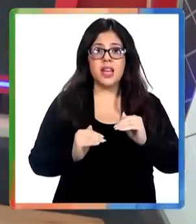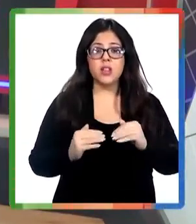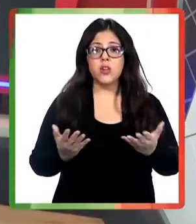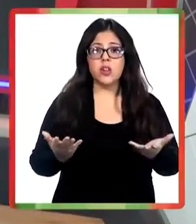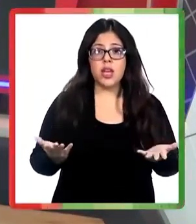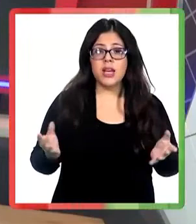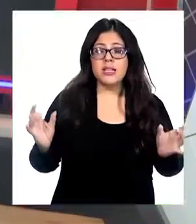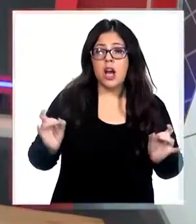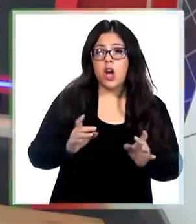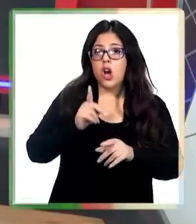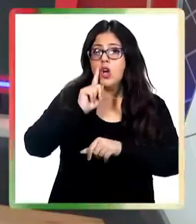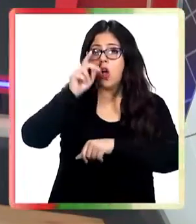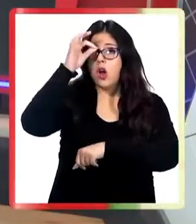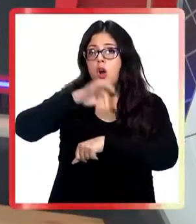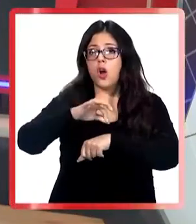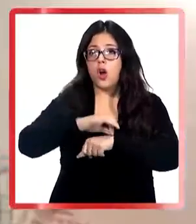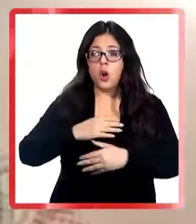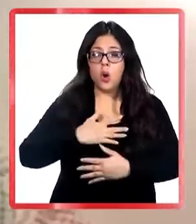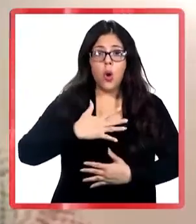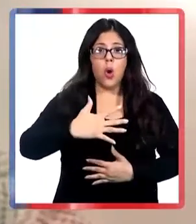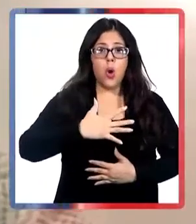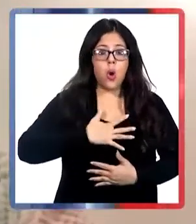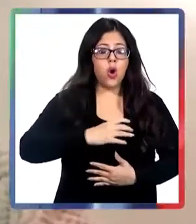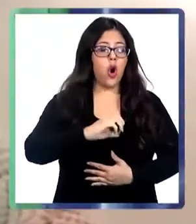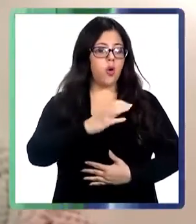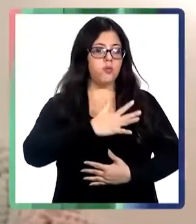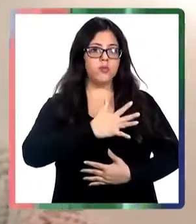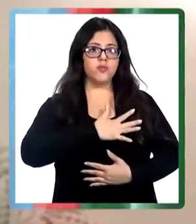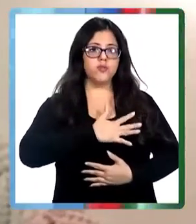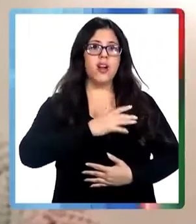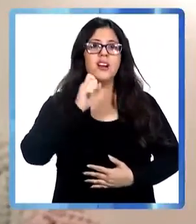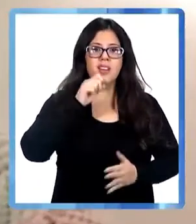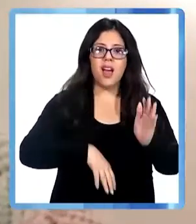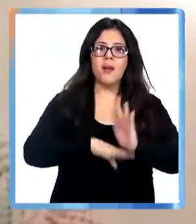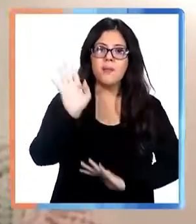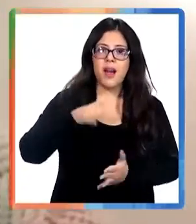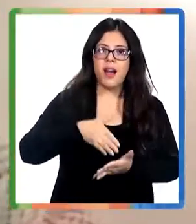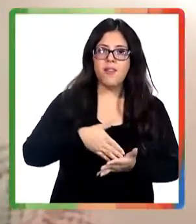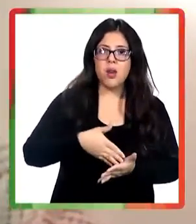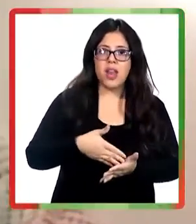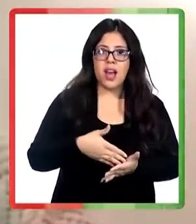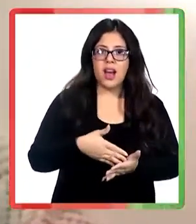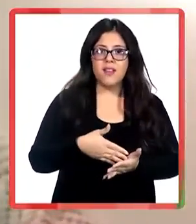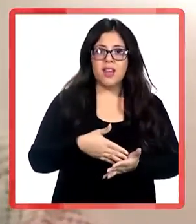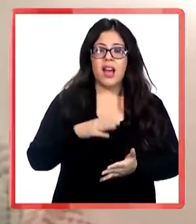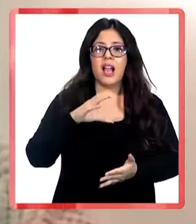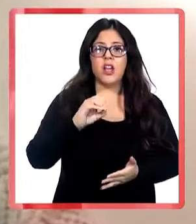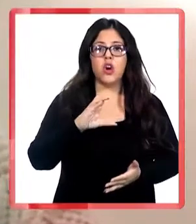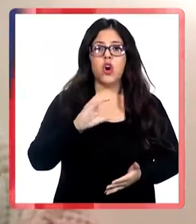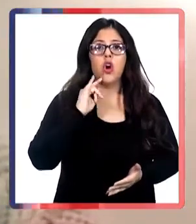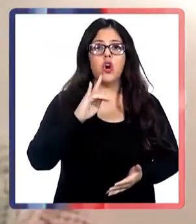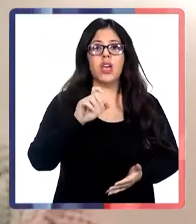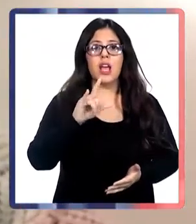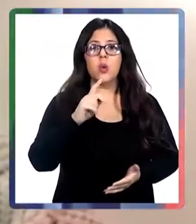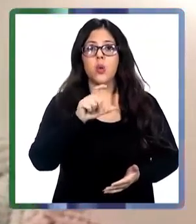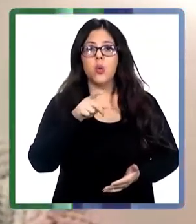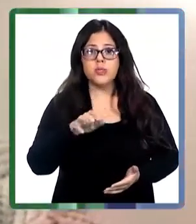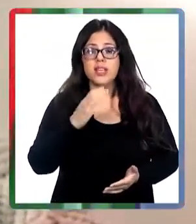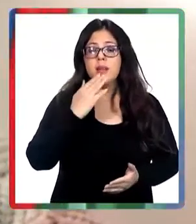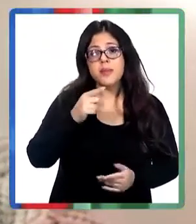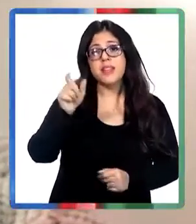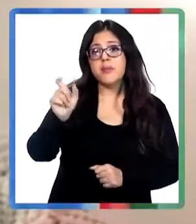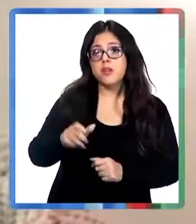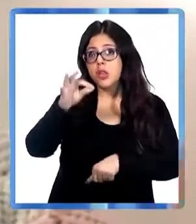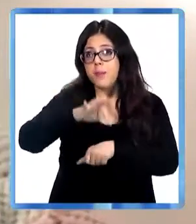tiene alguna patología, por ejemplo, pulmonar o cardíaca, que lo haga más vulnerable al coqueluche, y que perfectamente a través del